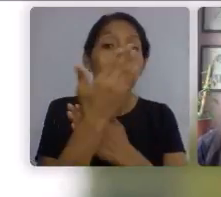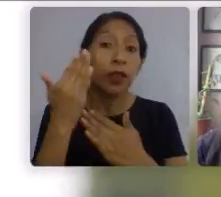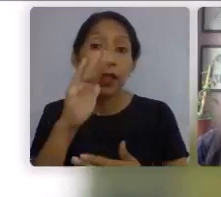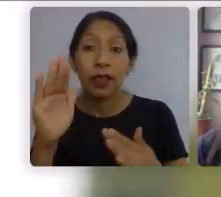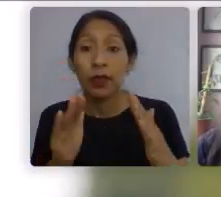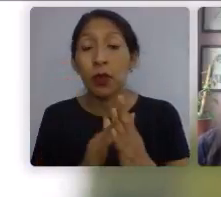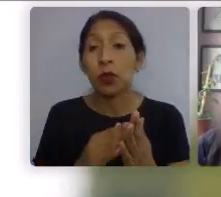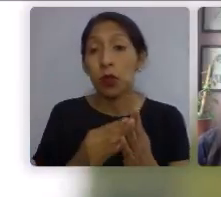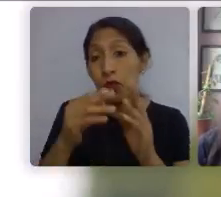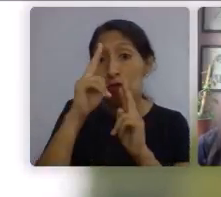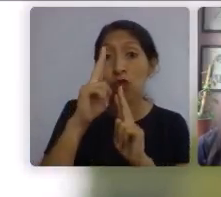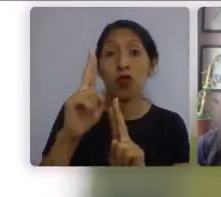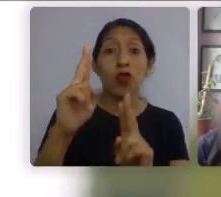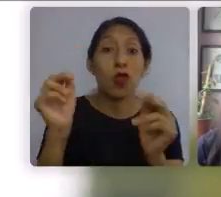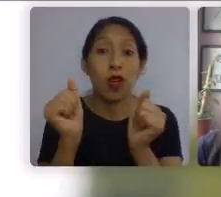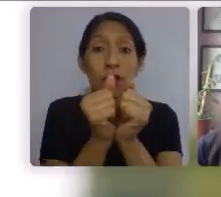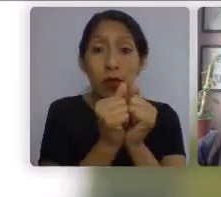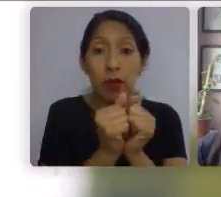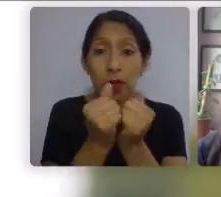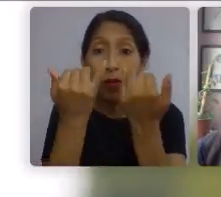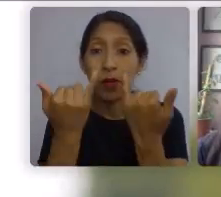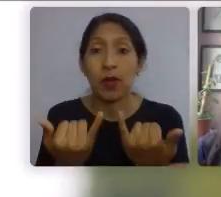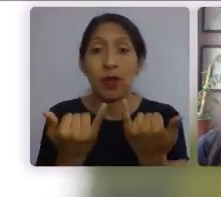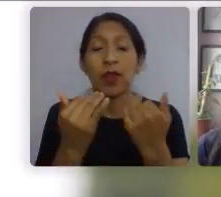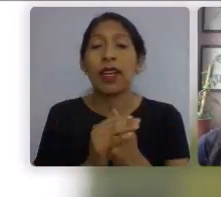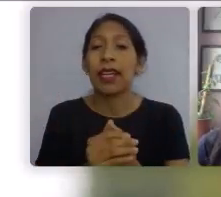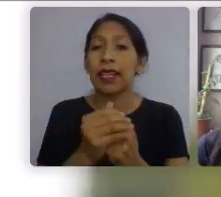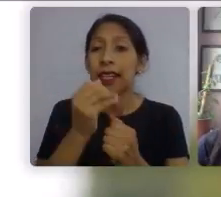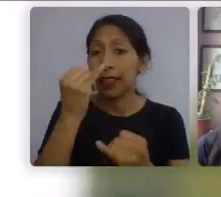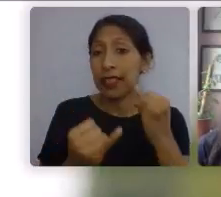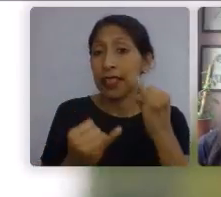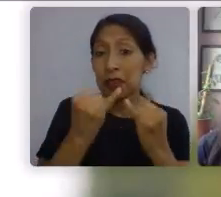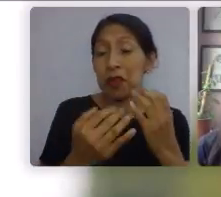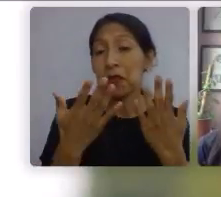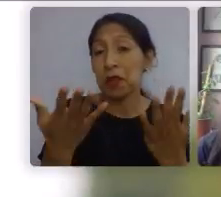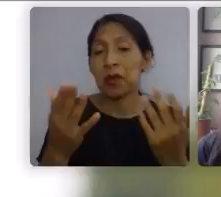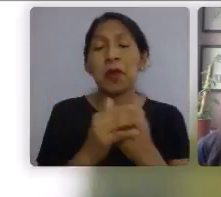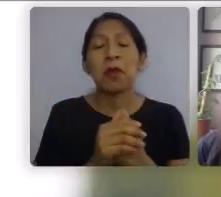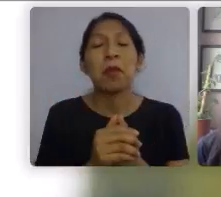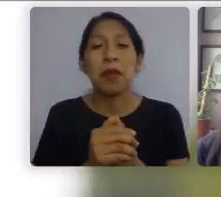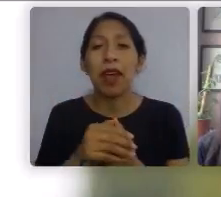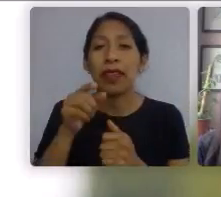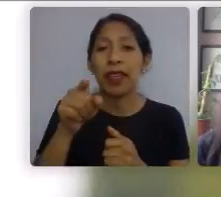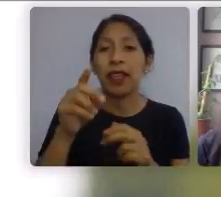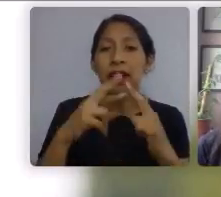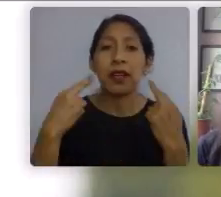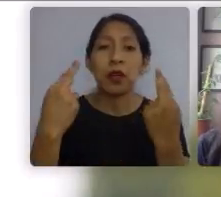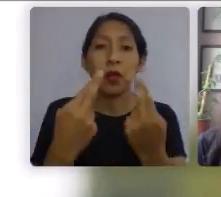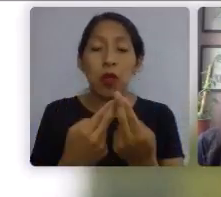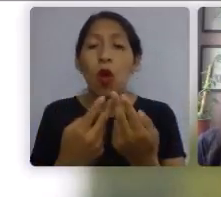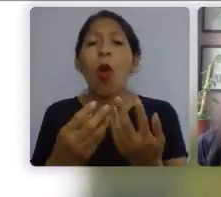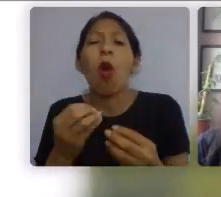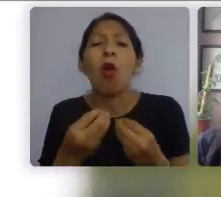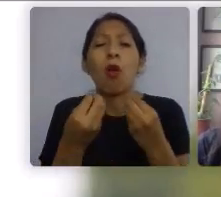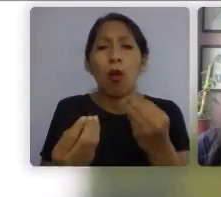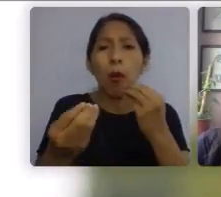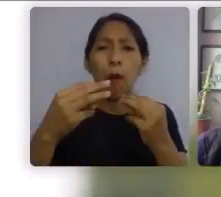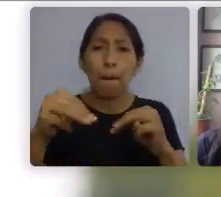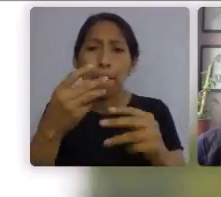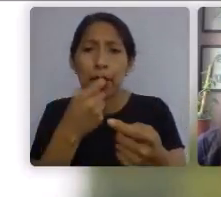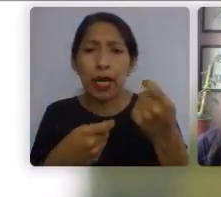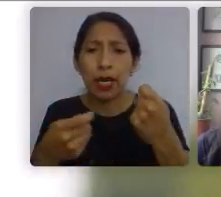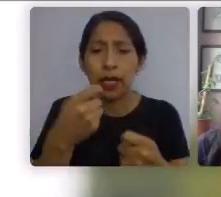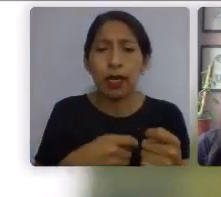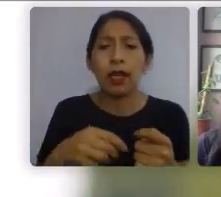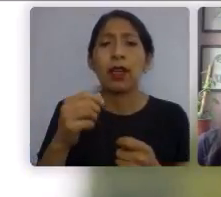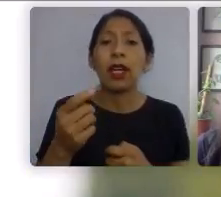es un honor acompañarlos el día de hoy. En esta última parte de la reunión vamos a hablar sobre el mercado alemán. Justamente para